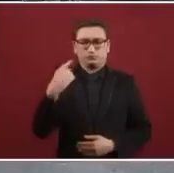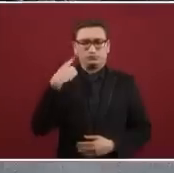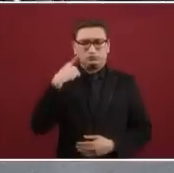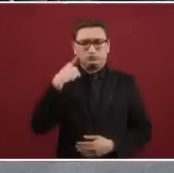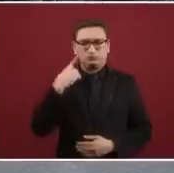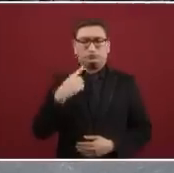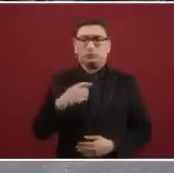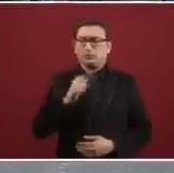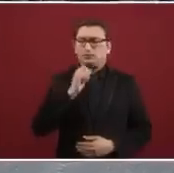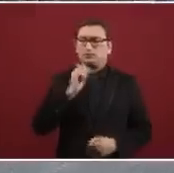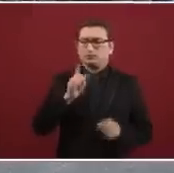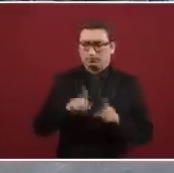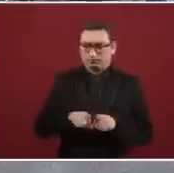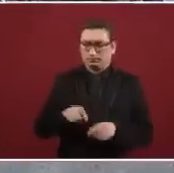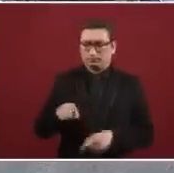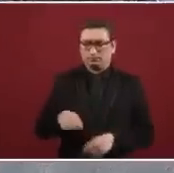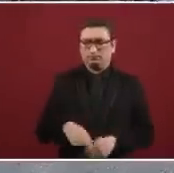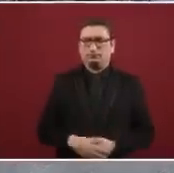También,